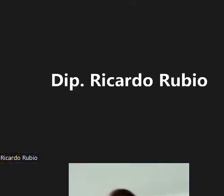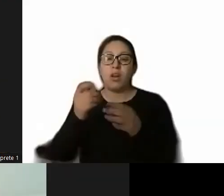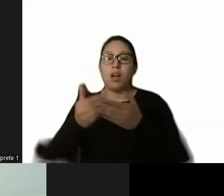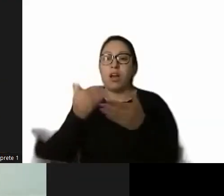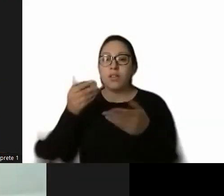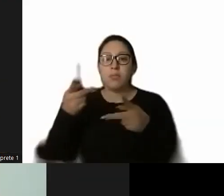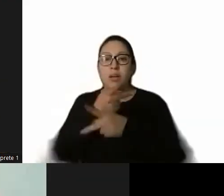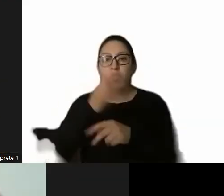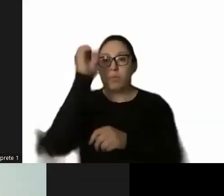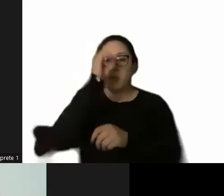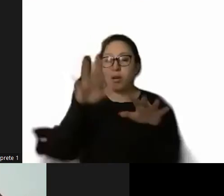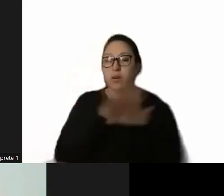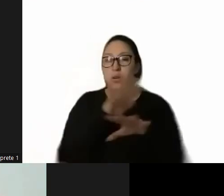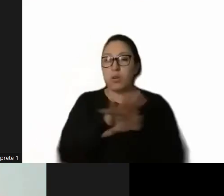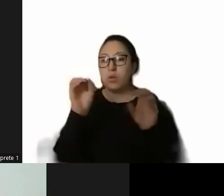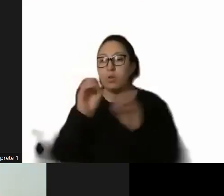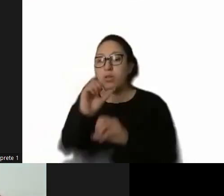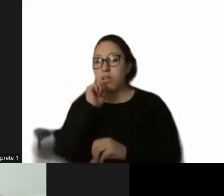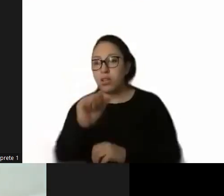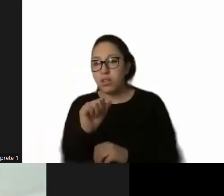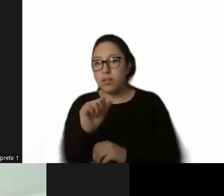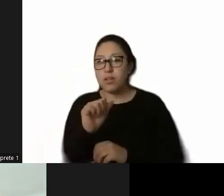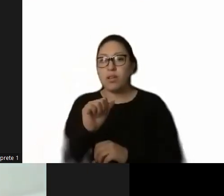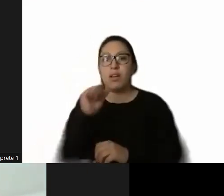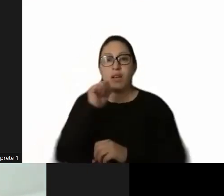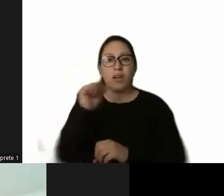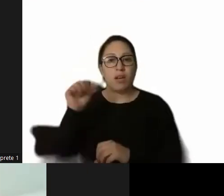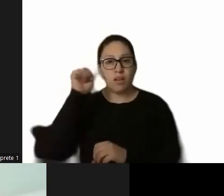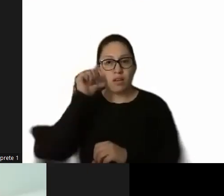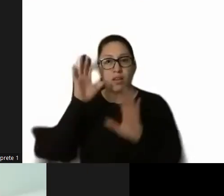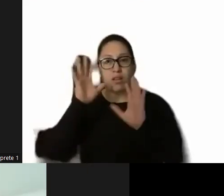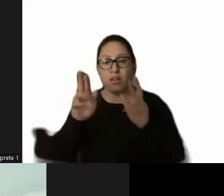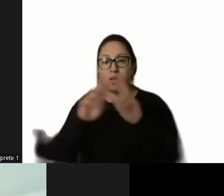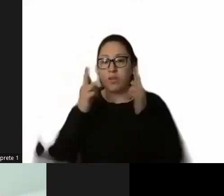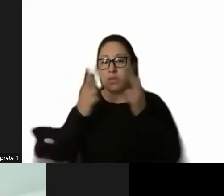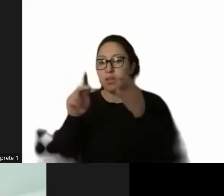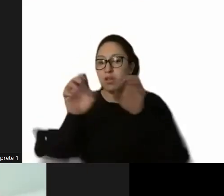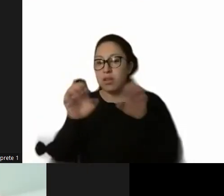adecuadas en tiempo y forma. El día de ayer se hizo una reunión de asesores